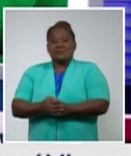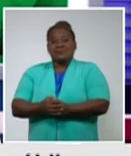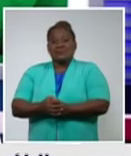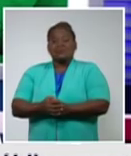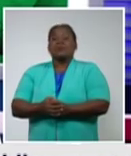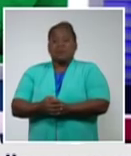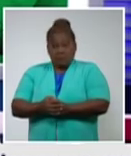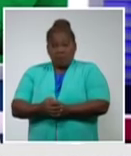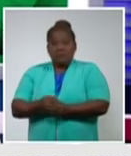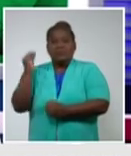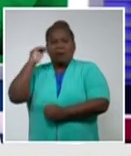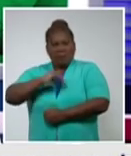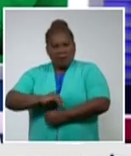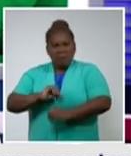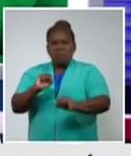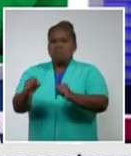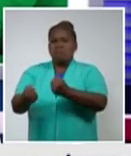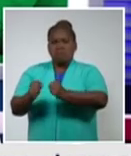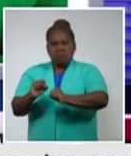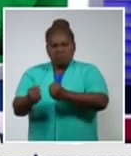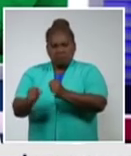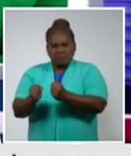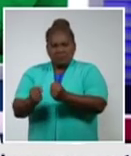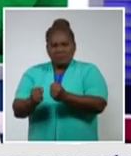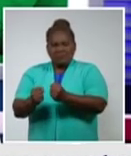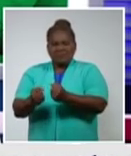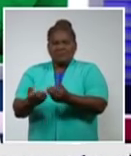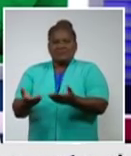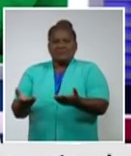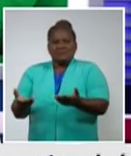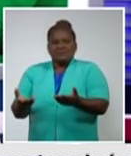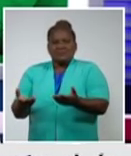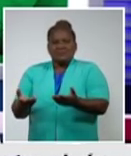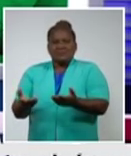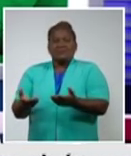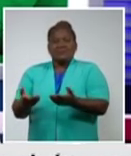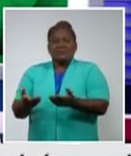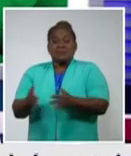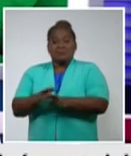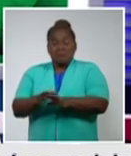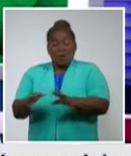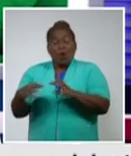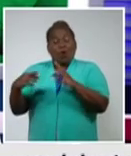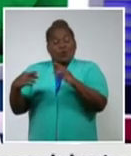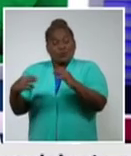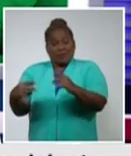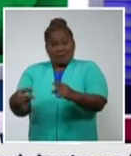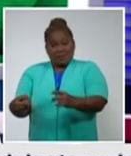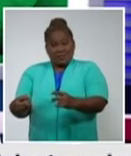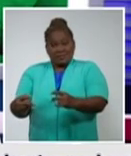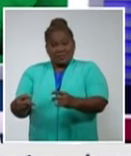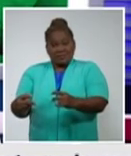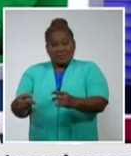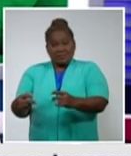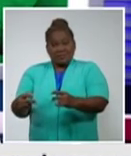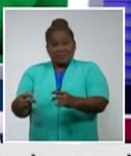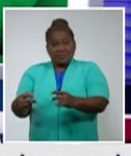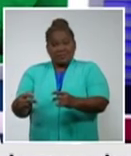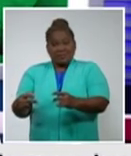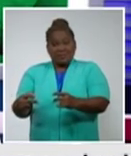a resolver, pero indiscutiblemente, una vez más, después